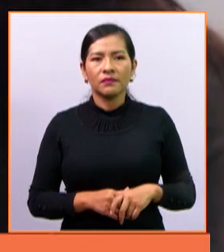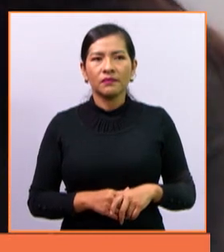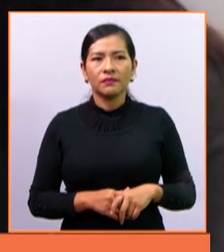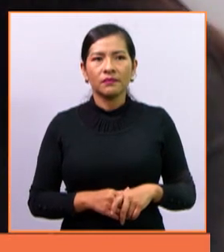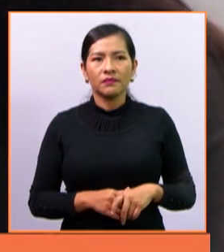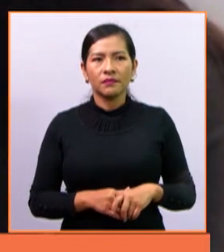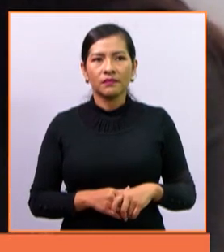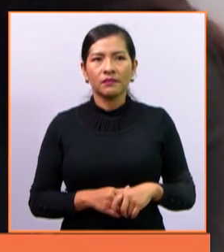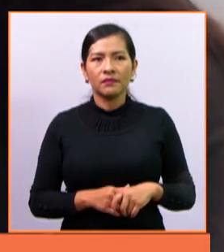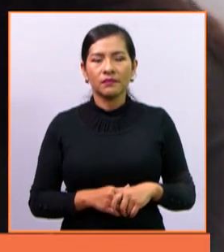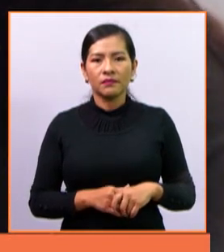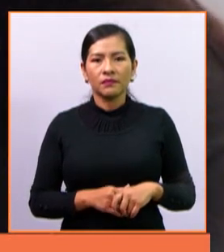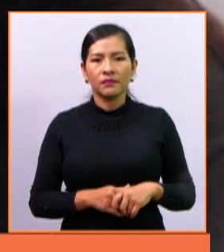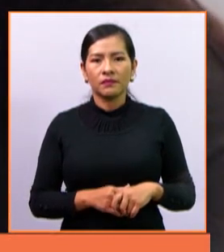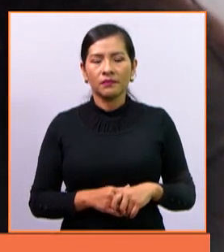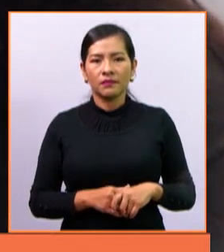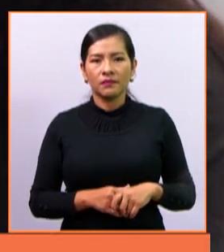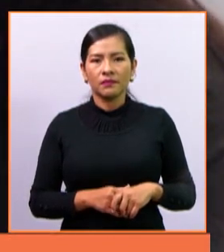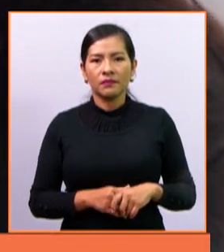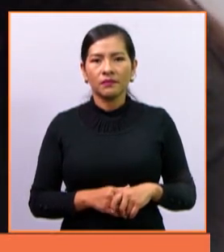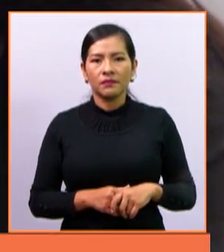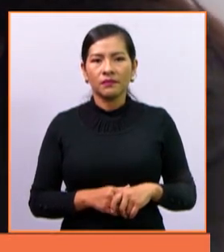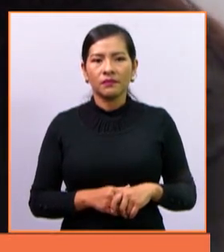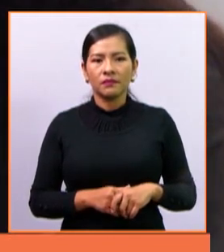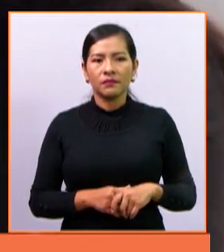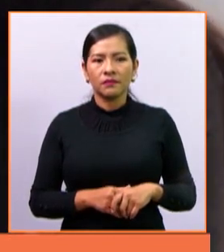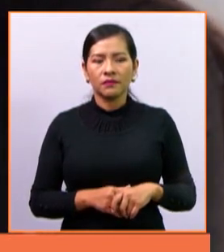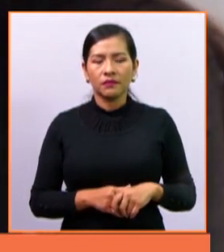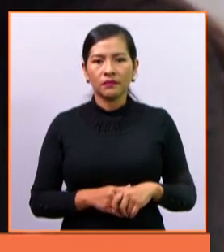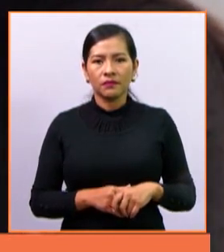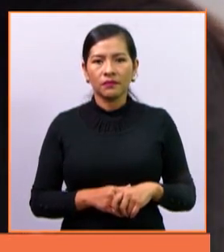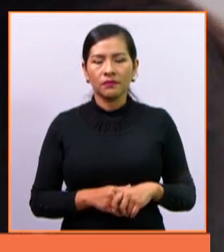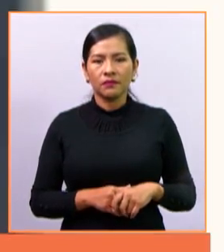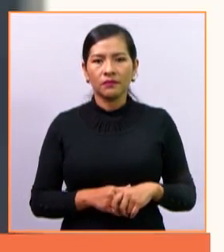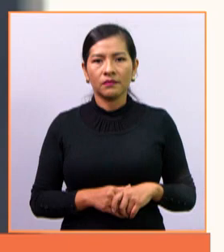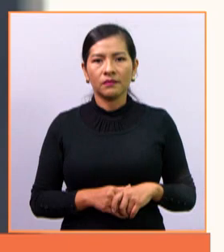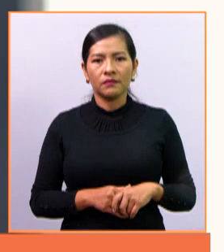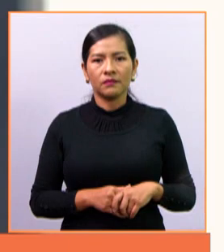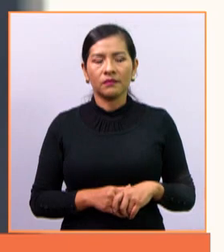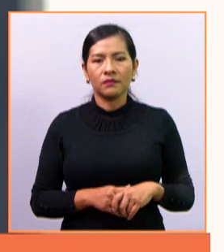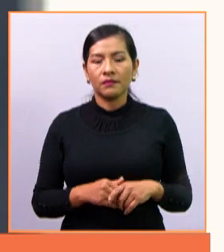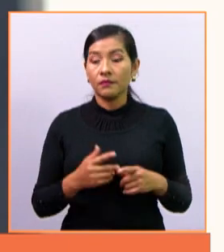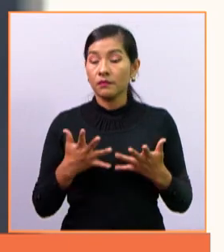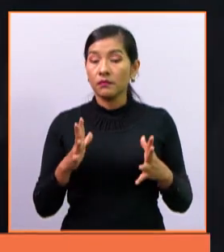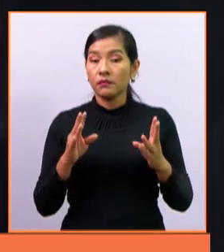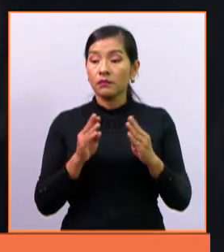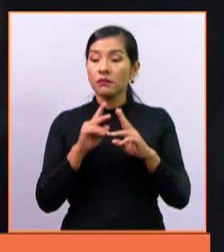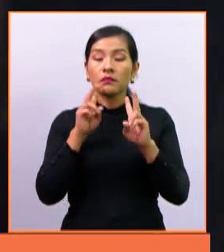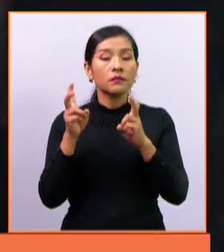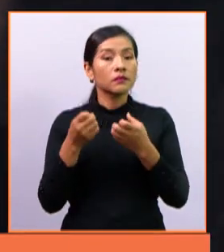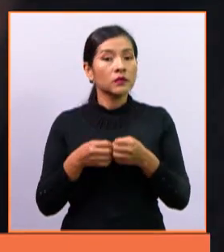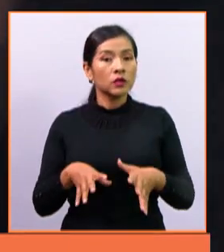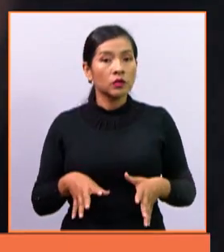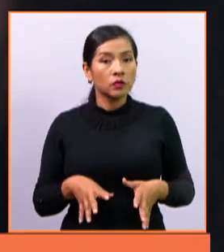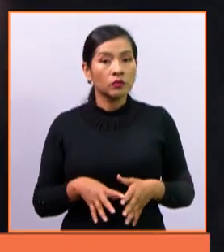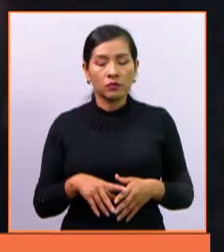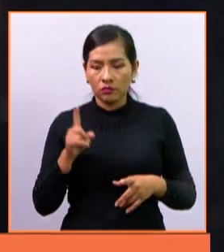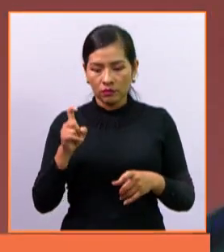About how you try to mold people to your liking, as you certainly did with me. Y esa ropa, te la